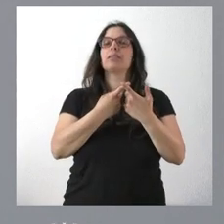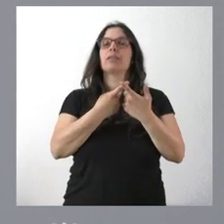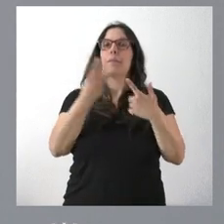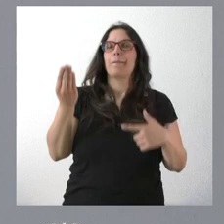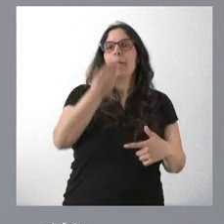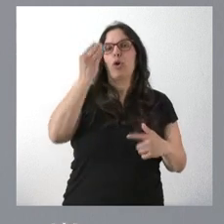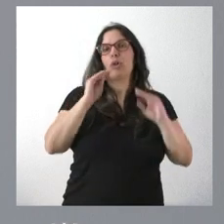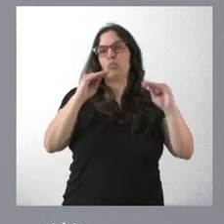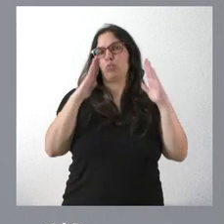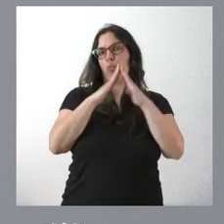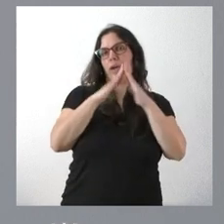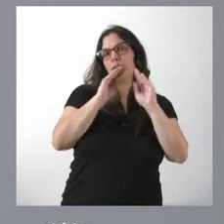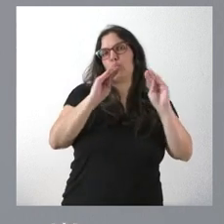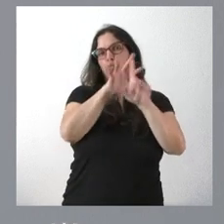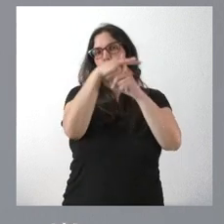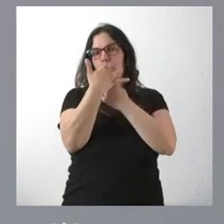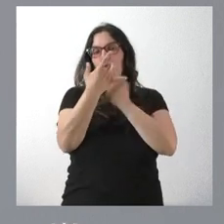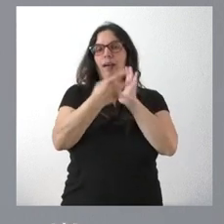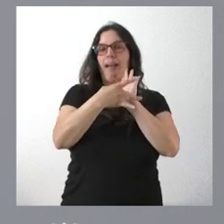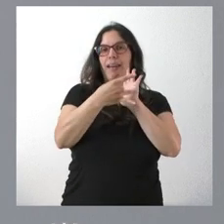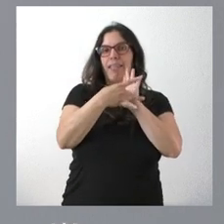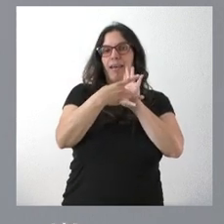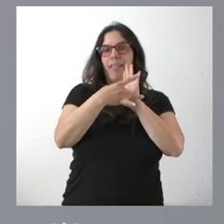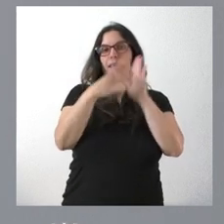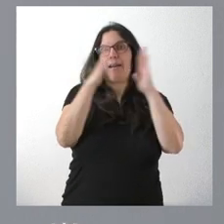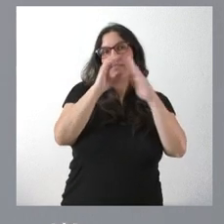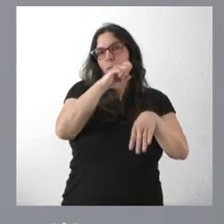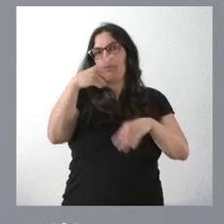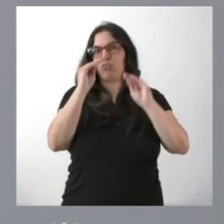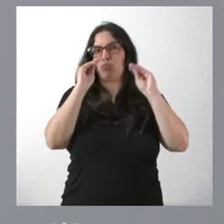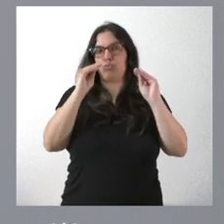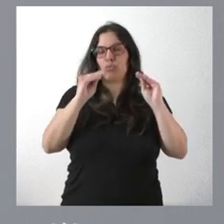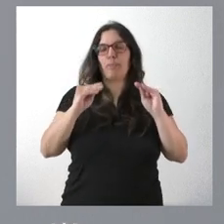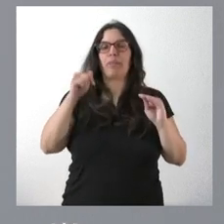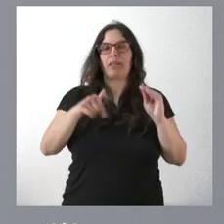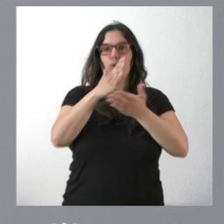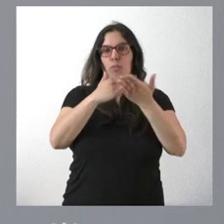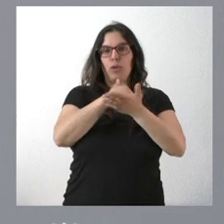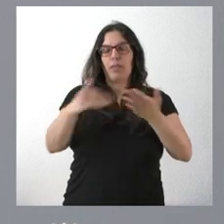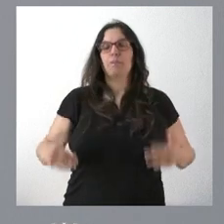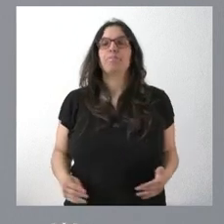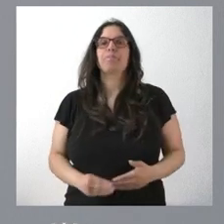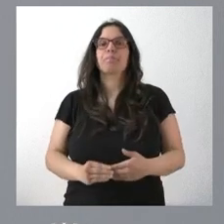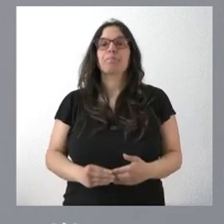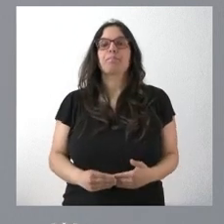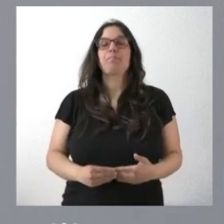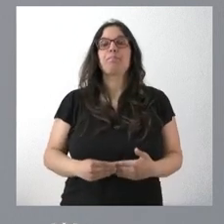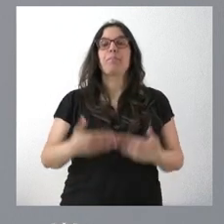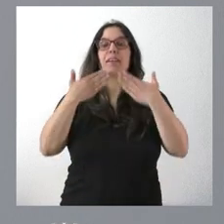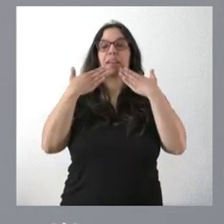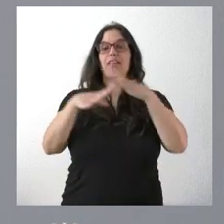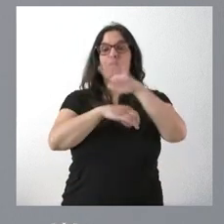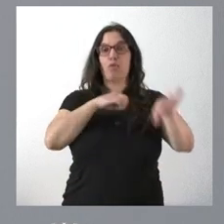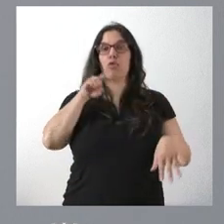su situación de la calidad de la vivienda que tienen disponible en nuestra comunidad autónoma. Se financian con estos fondos obras